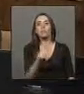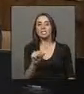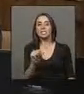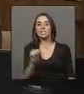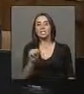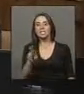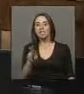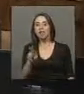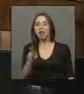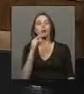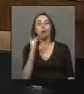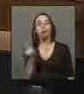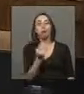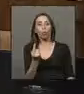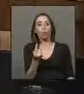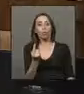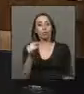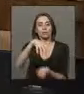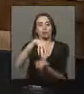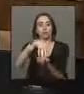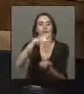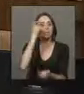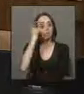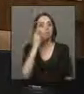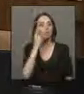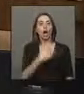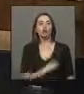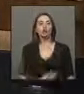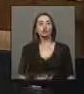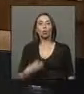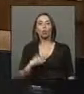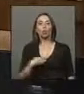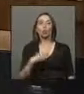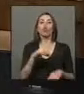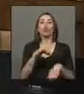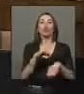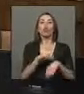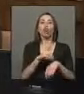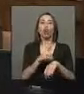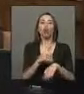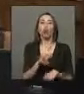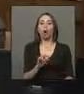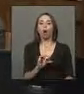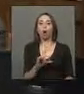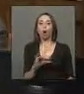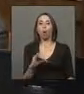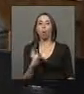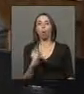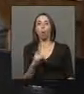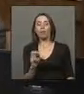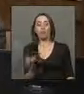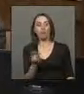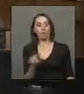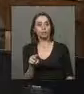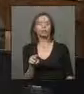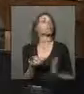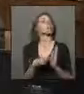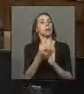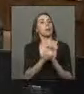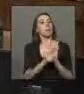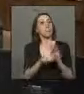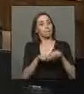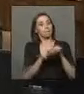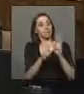urgencia en la Comuna de San Bernardo, en el consultorio Doctor Raúl Cuevas. Y asimismo, destaco en este presupuesto que